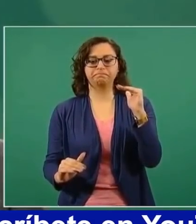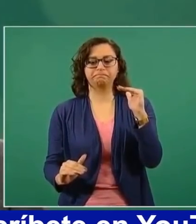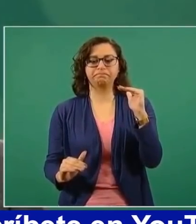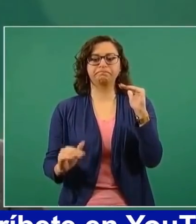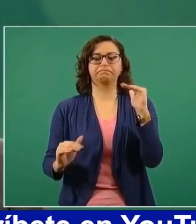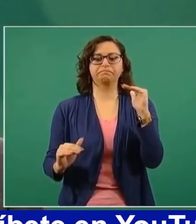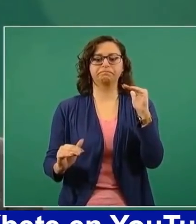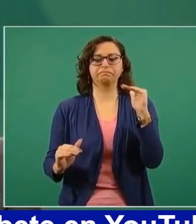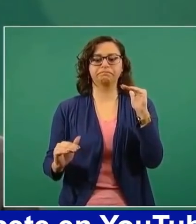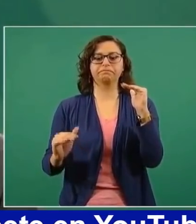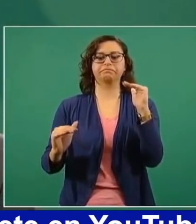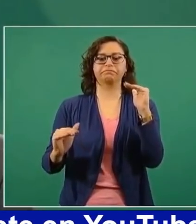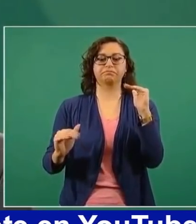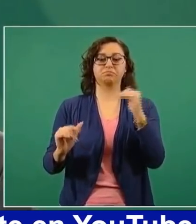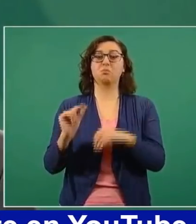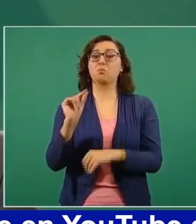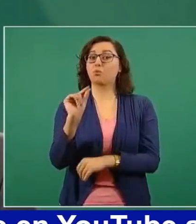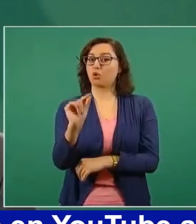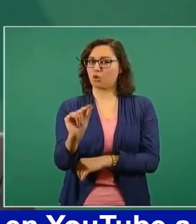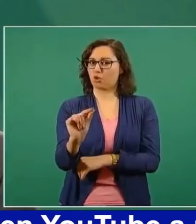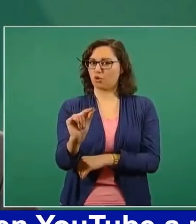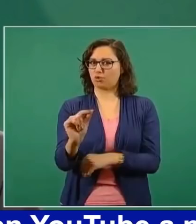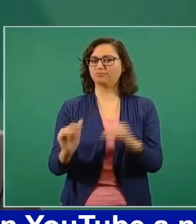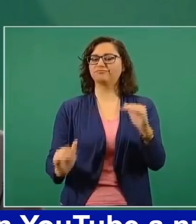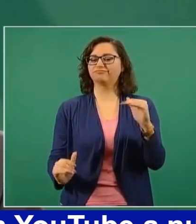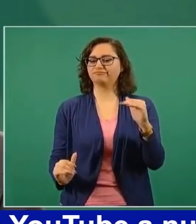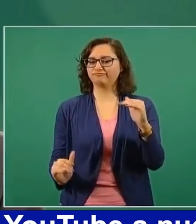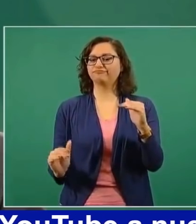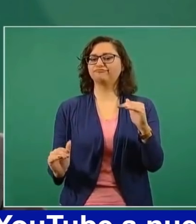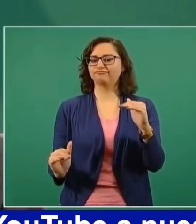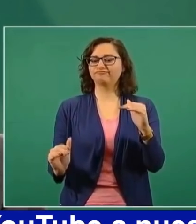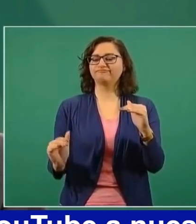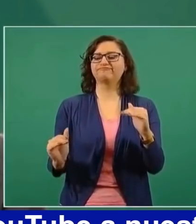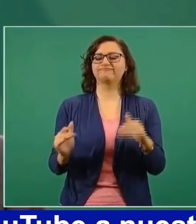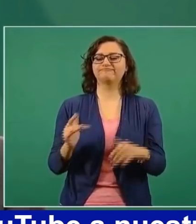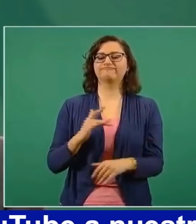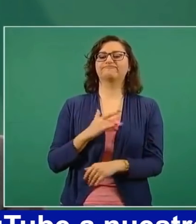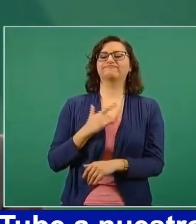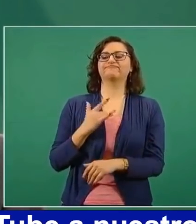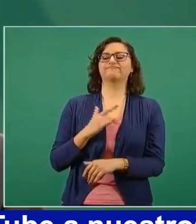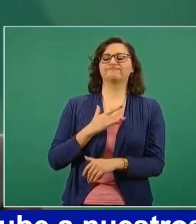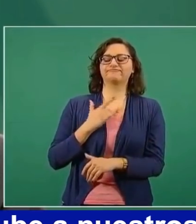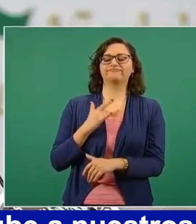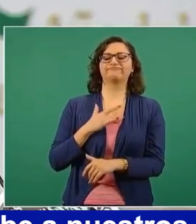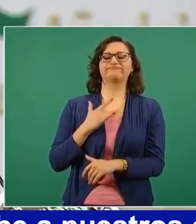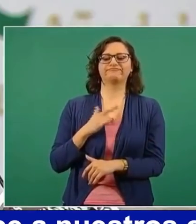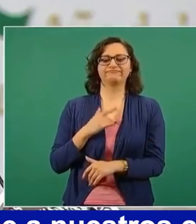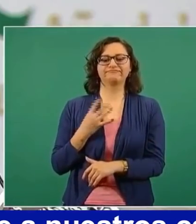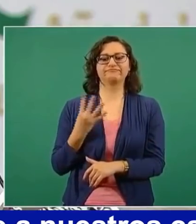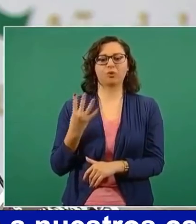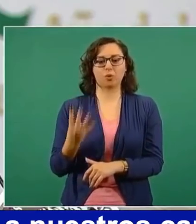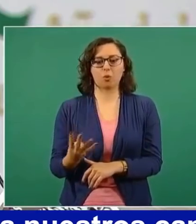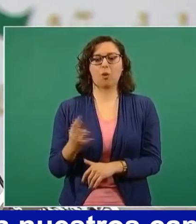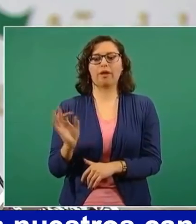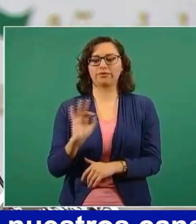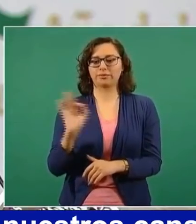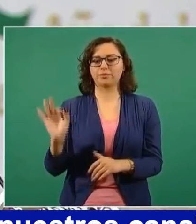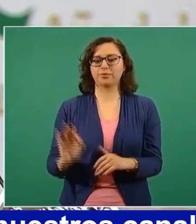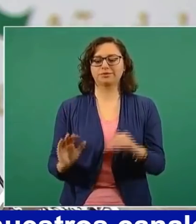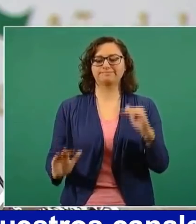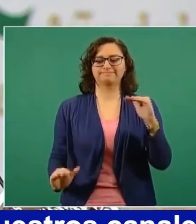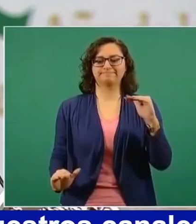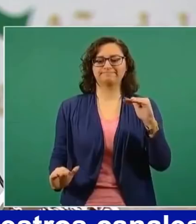ha empezado a aumentar ligeramente, pero ha empezado a aumentar, en este momento 4% respecto a la semana